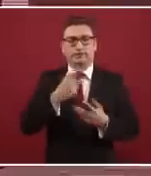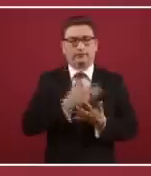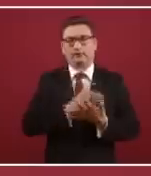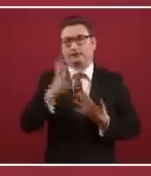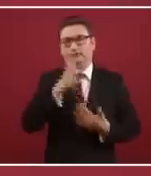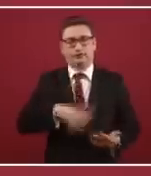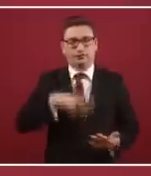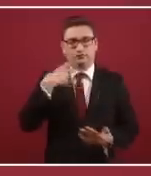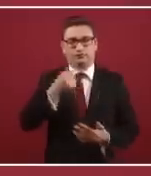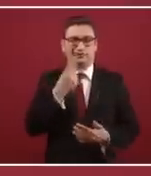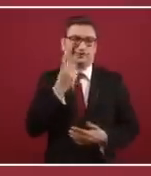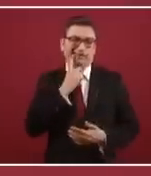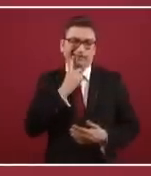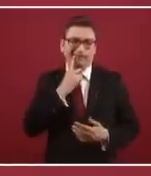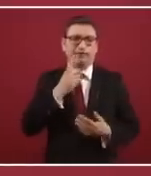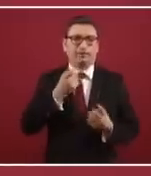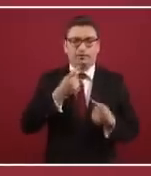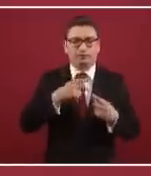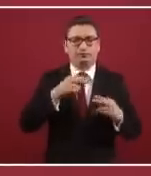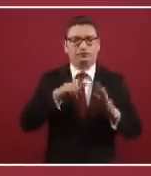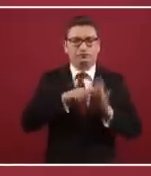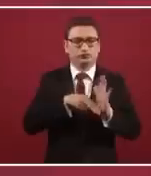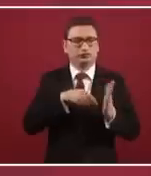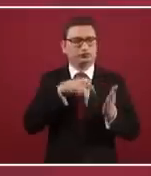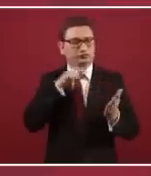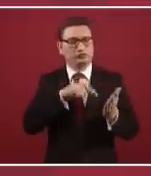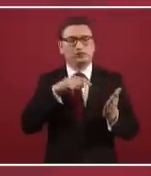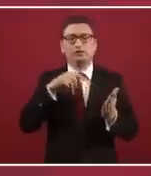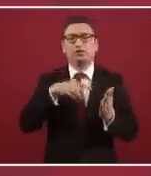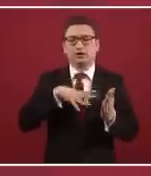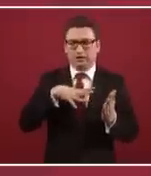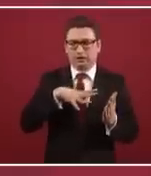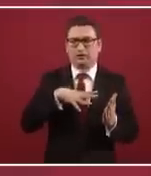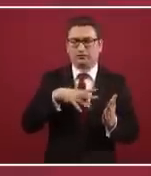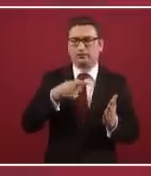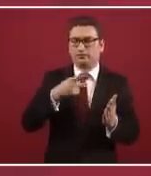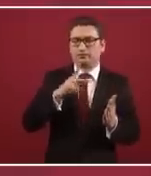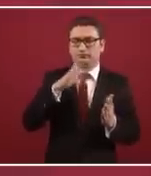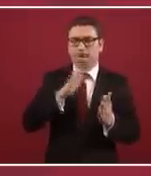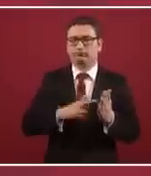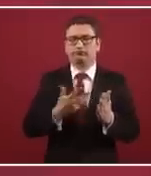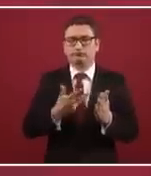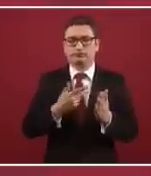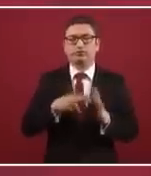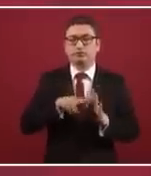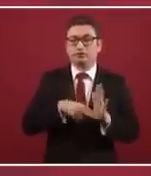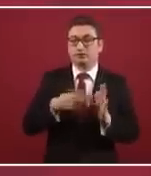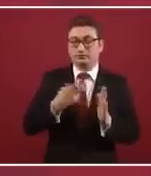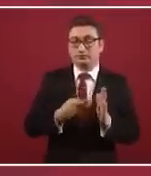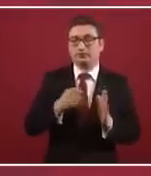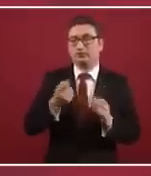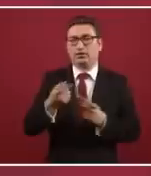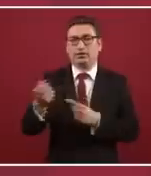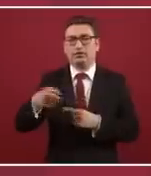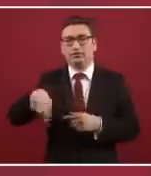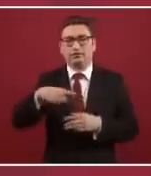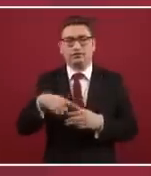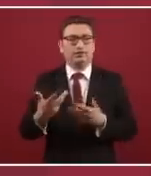todas estas normas que se han venido creando, que han dado pie a